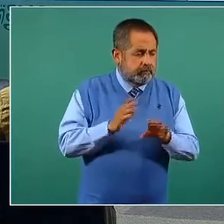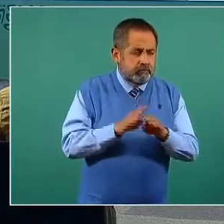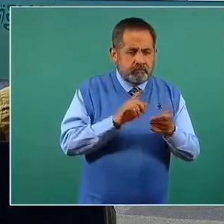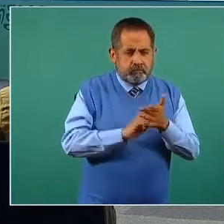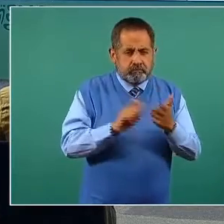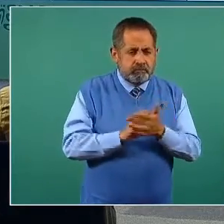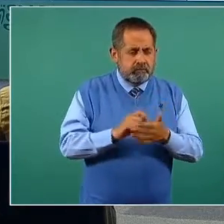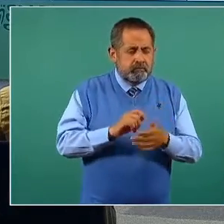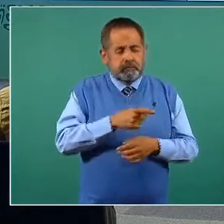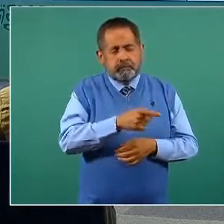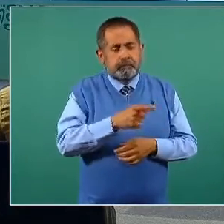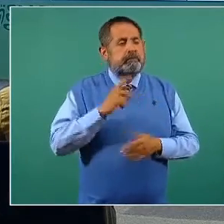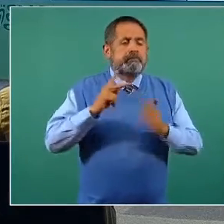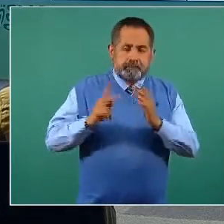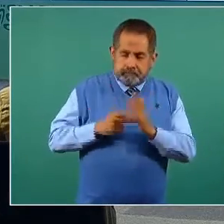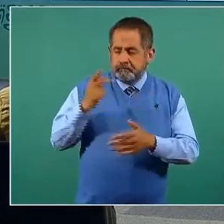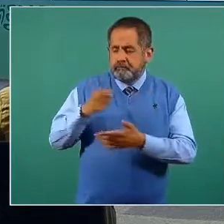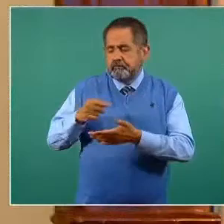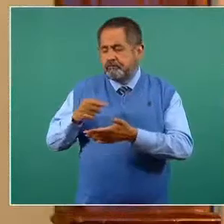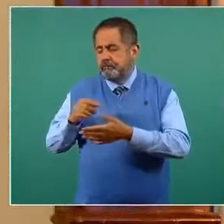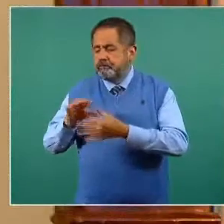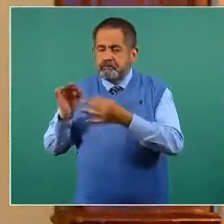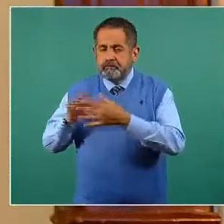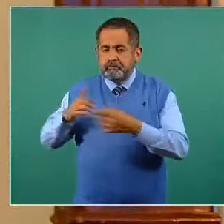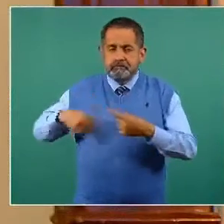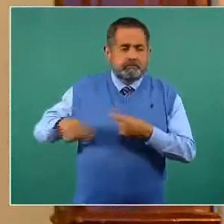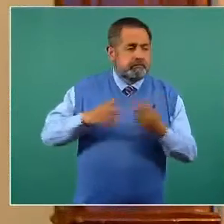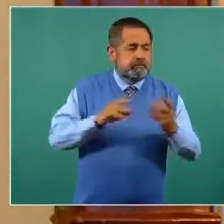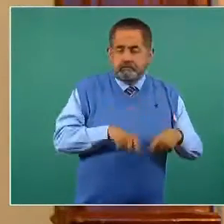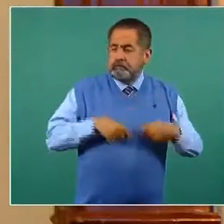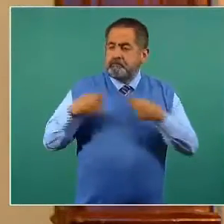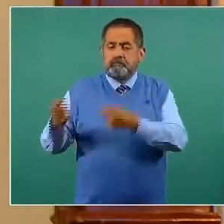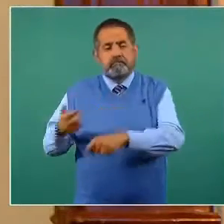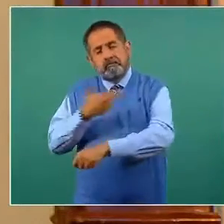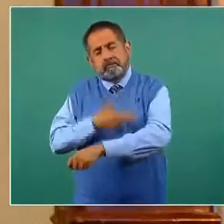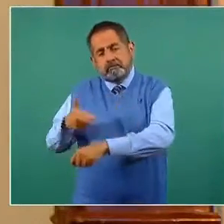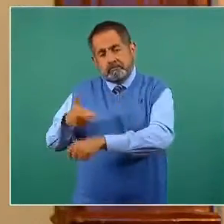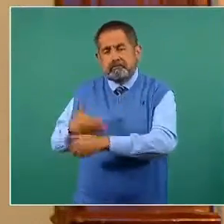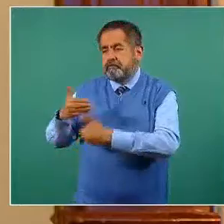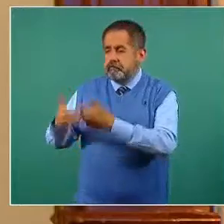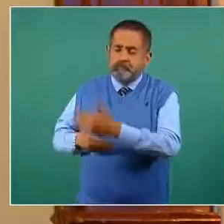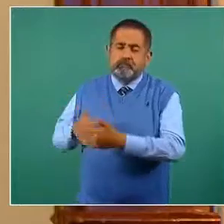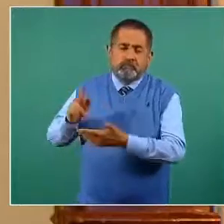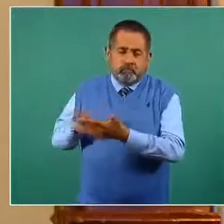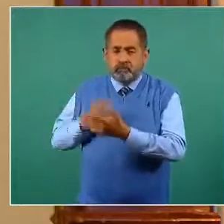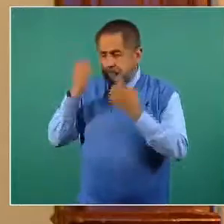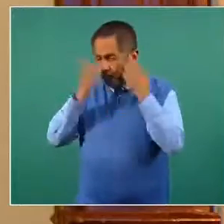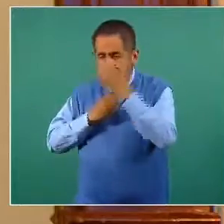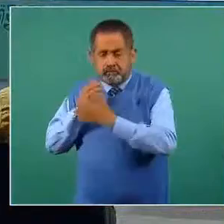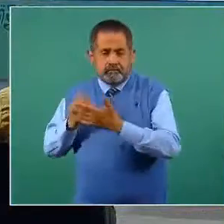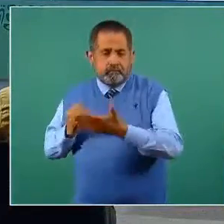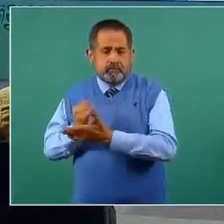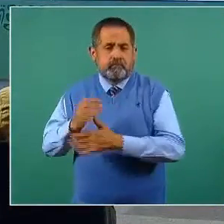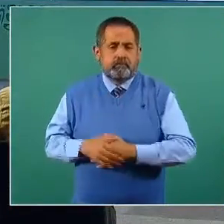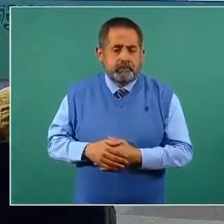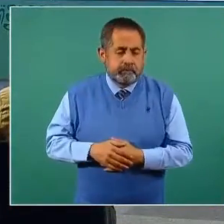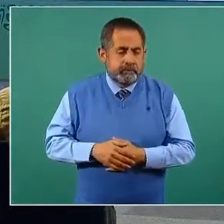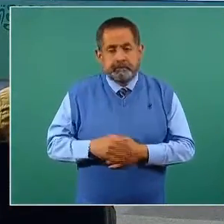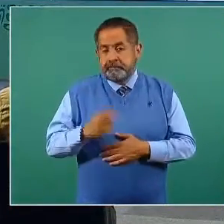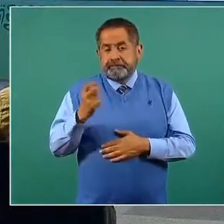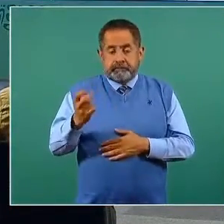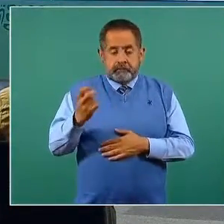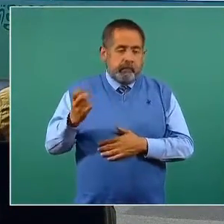hacia COVID-19, entonces se marca y ese certificado pasa al proceso de dictaminación. Y bueno, es lo que hemos tenido